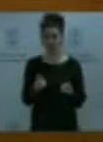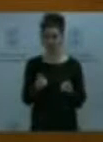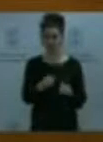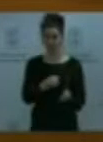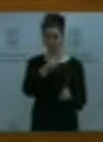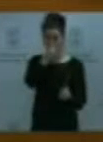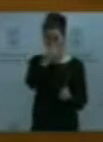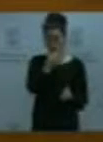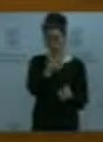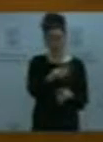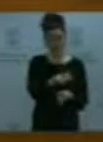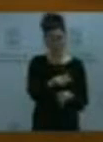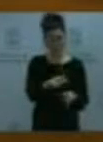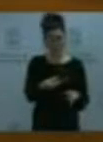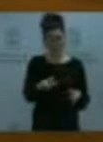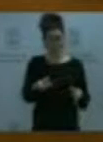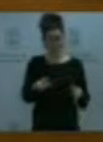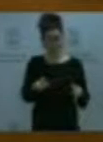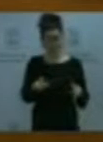esta región.